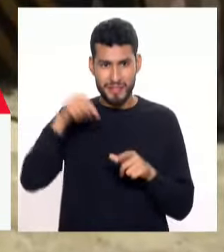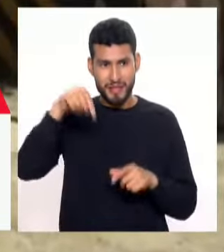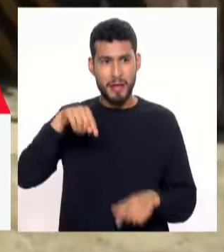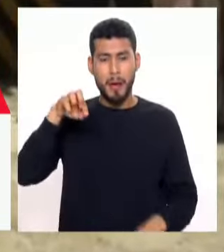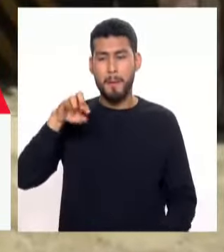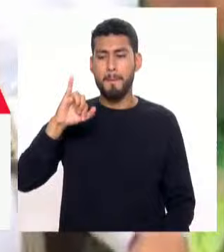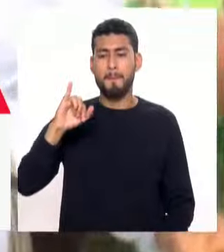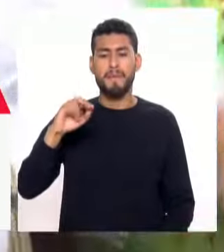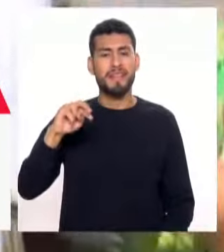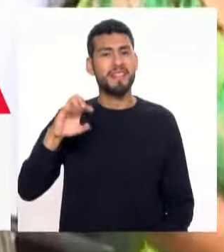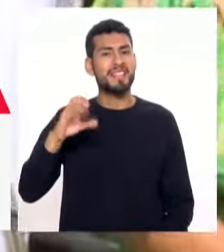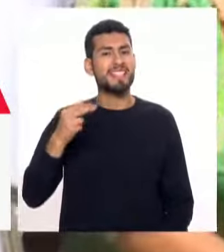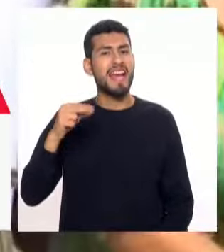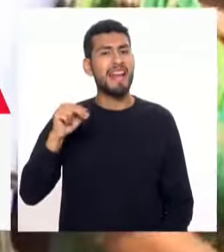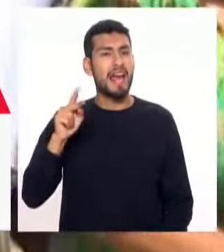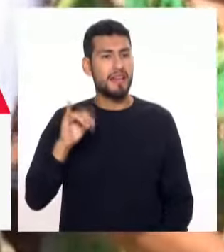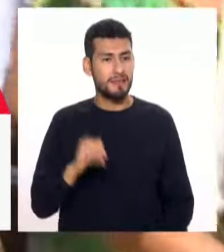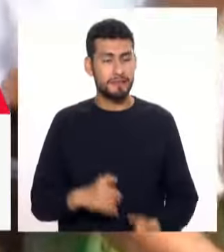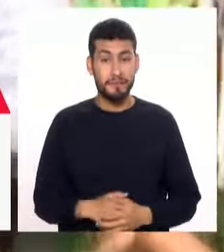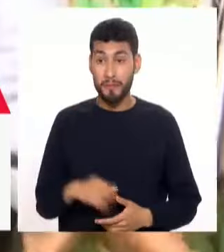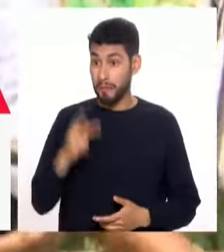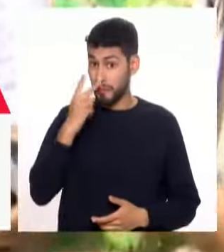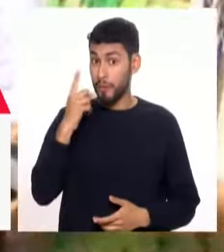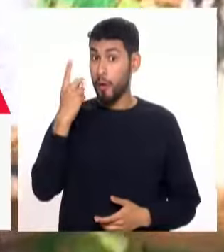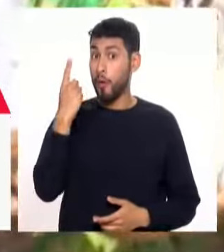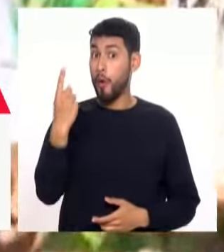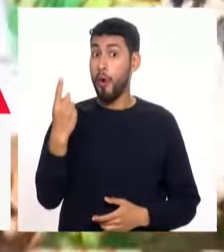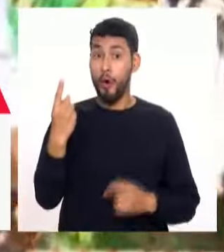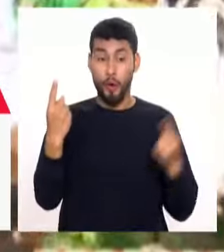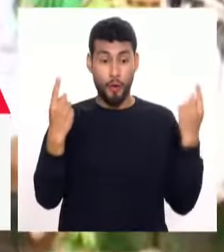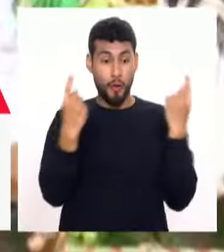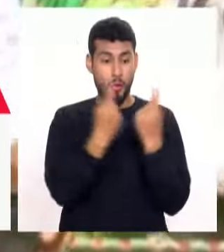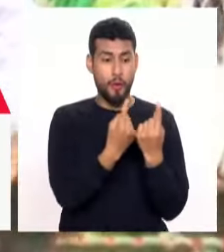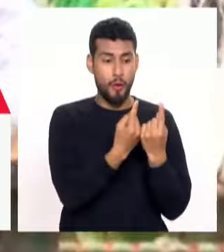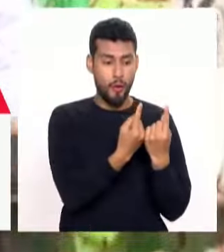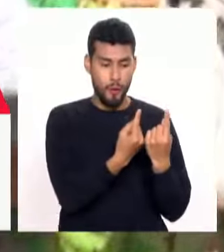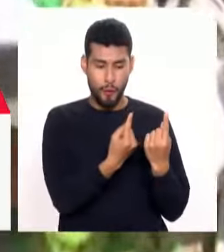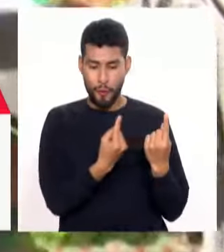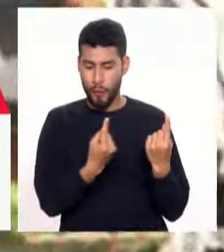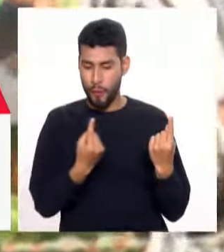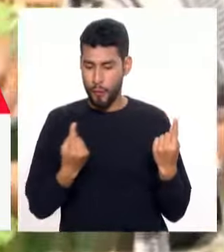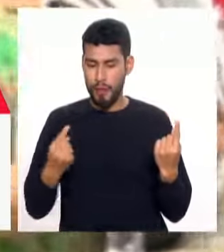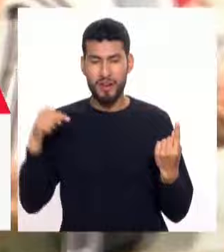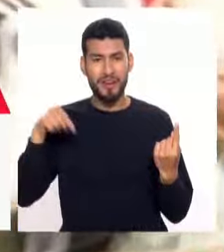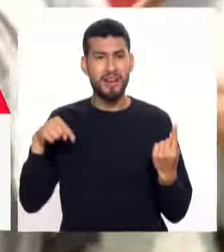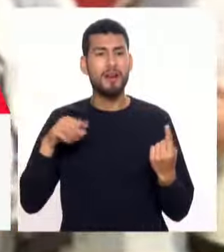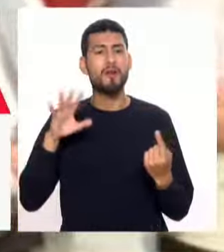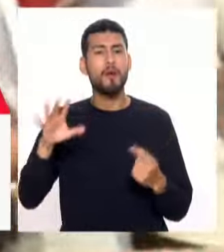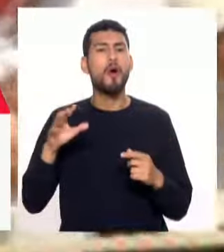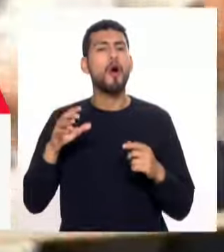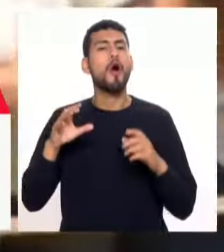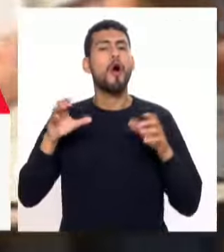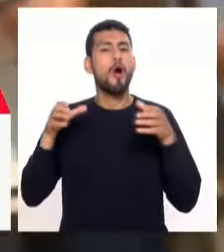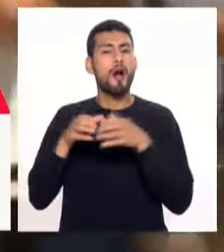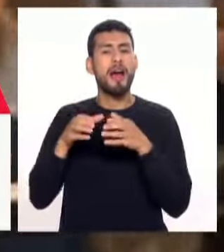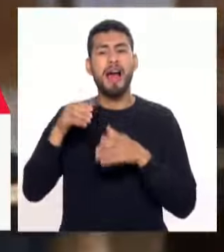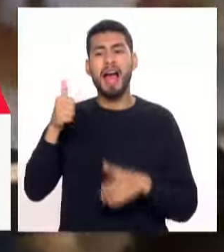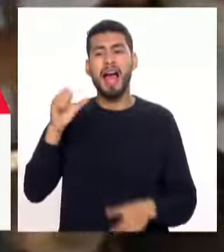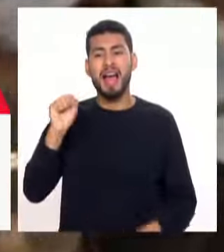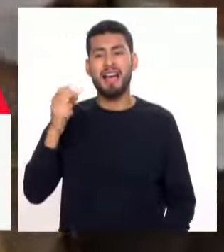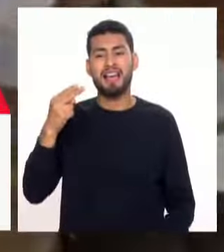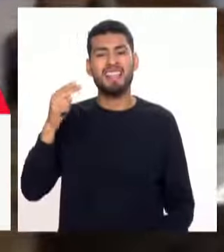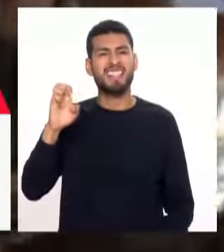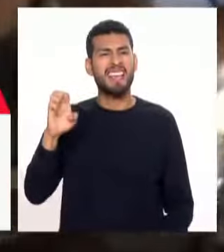Pichanaki. Vemos que dos miembros de otras comunidades indígenas, también Ayánincas y Ayénincas, son